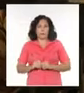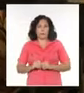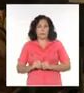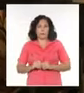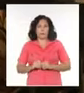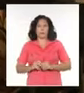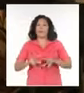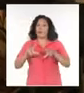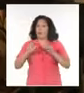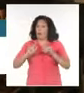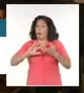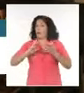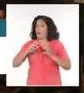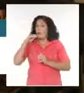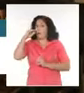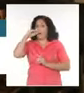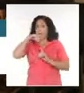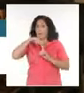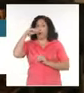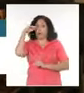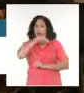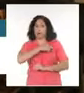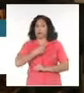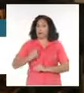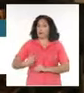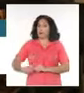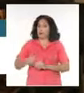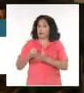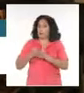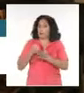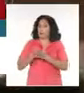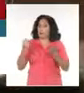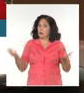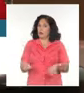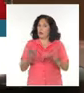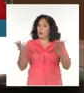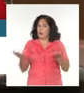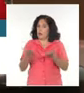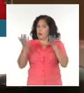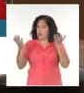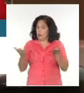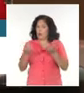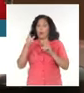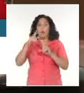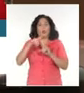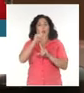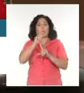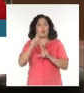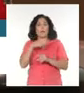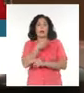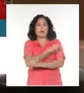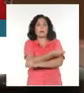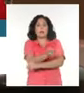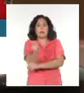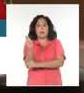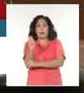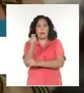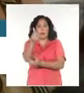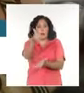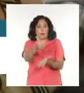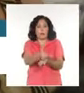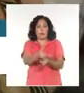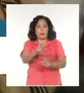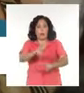Nuevo capítulo en la modernización china, reimpulso para el desarrollo común, fue el tema del seminario celebrado en la capital